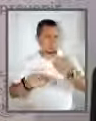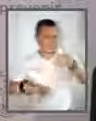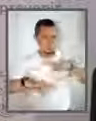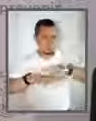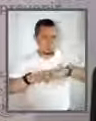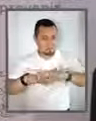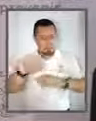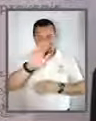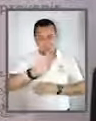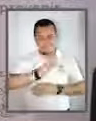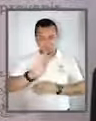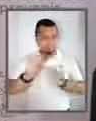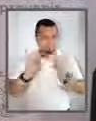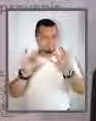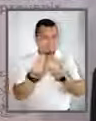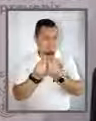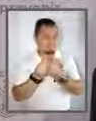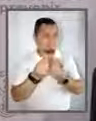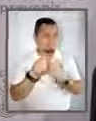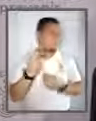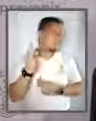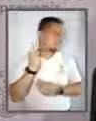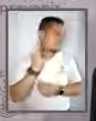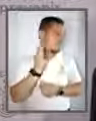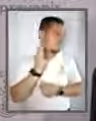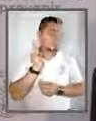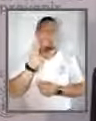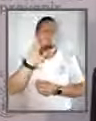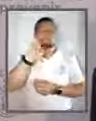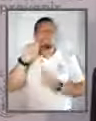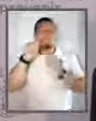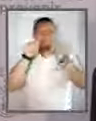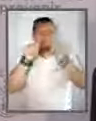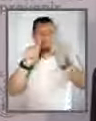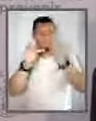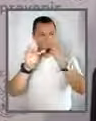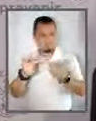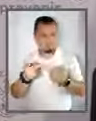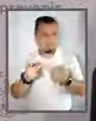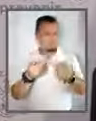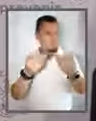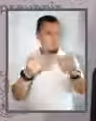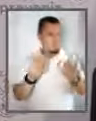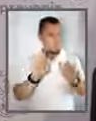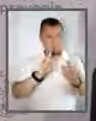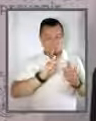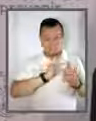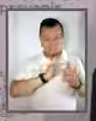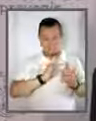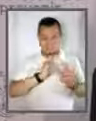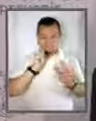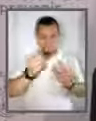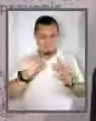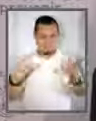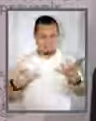poniendo a disposición también de Fiscalía a una tercera persona. Entonces, reiterar